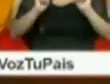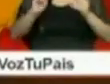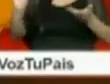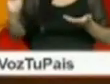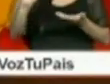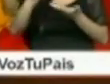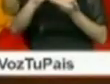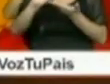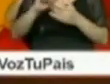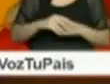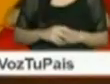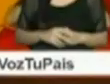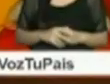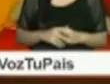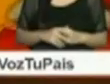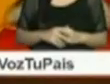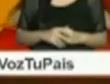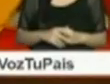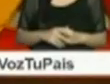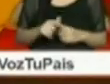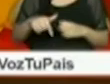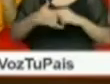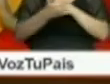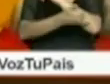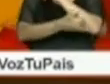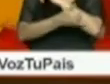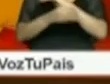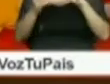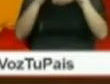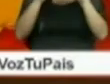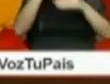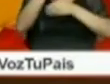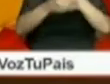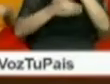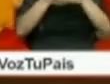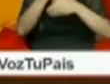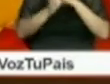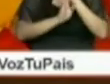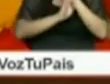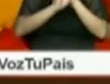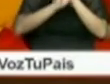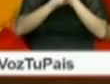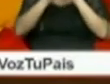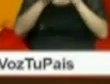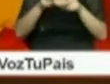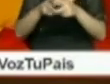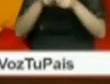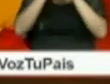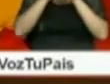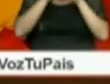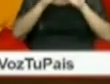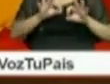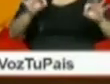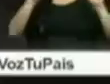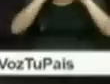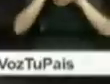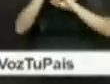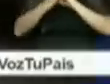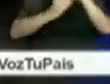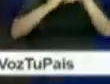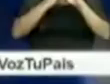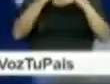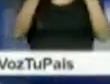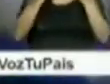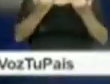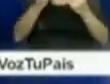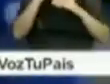inversión. No hay país que haya salido del subdesarrollo sin financiamiento externo. Ahora